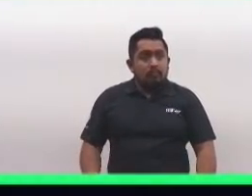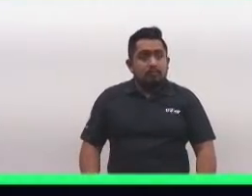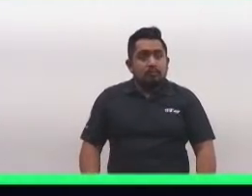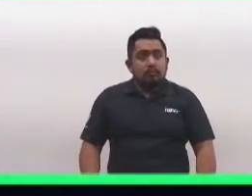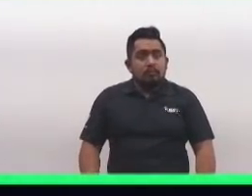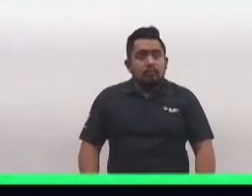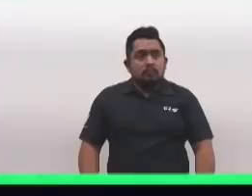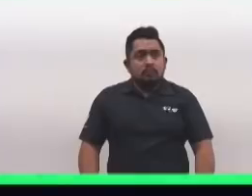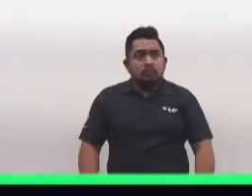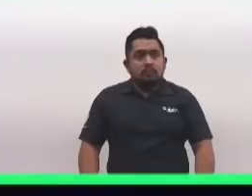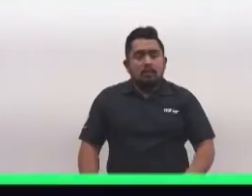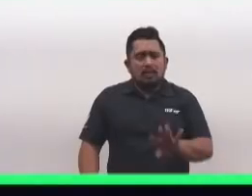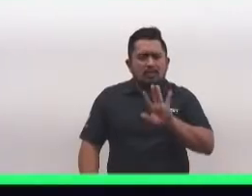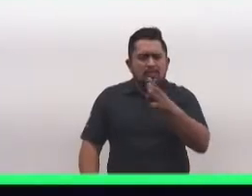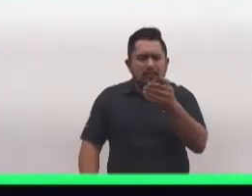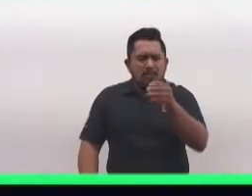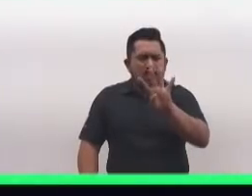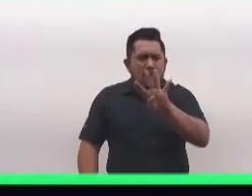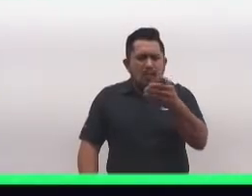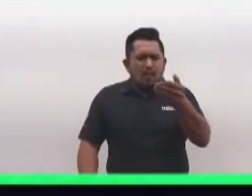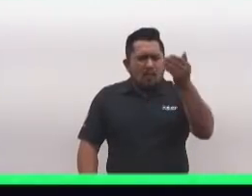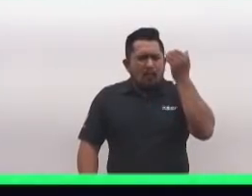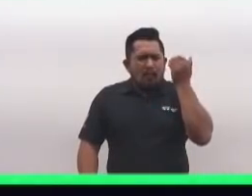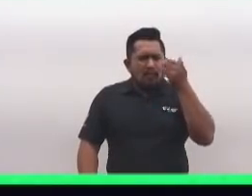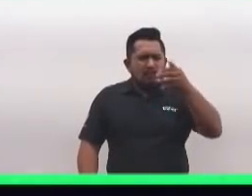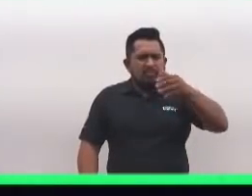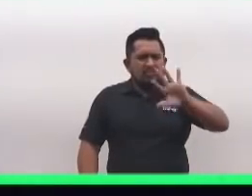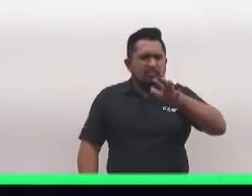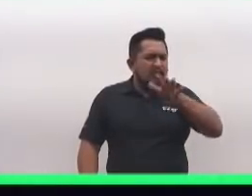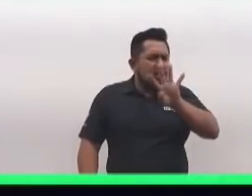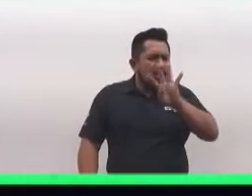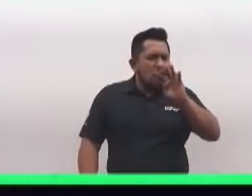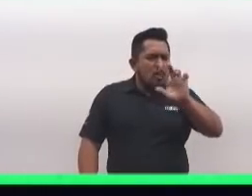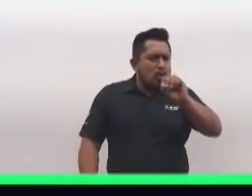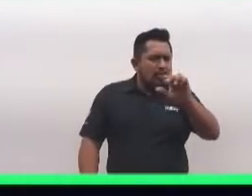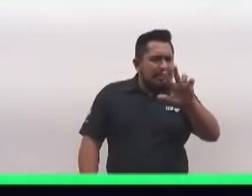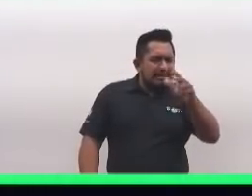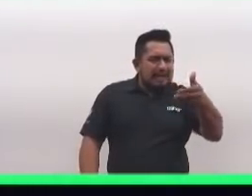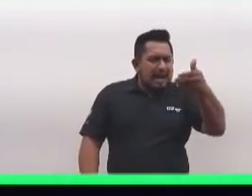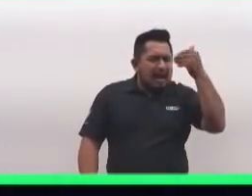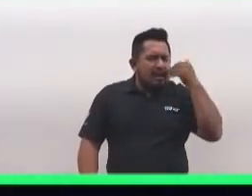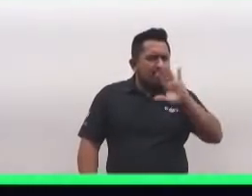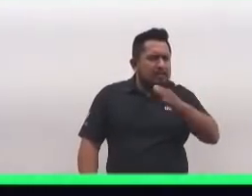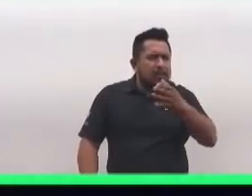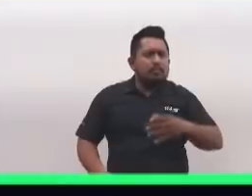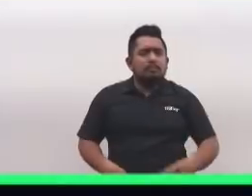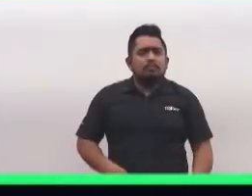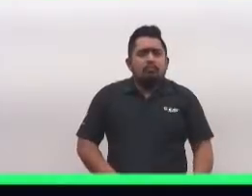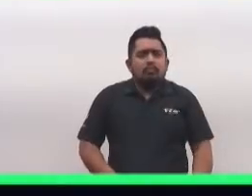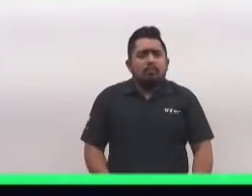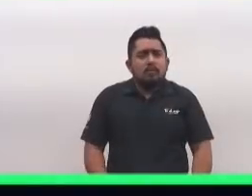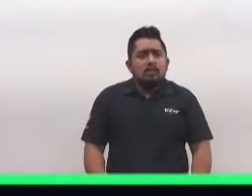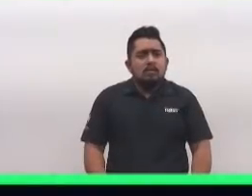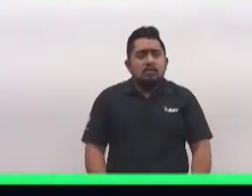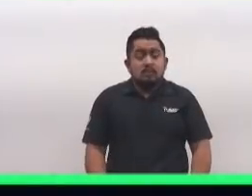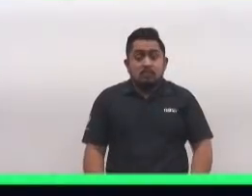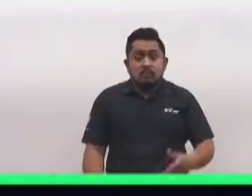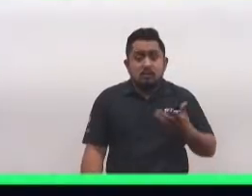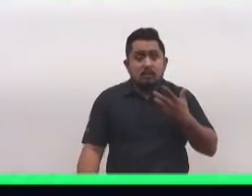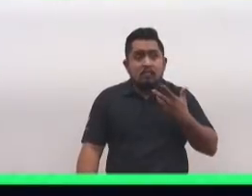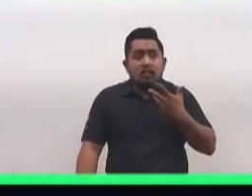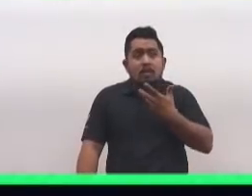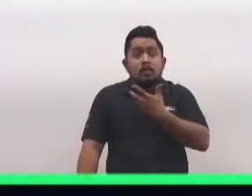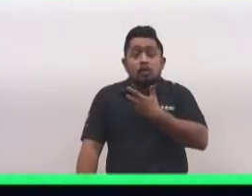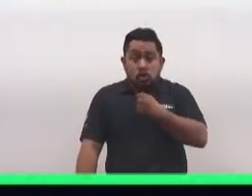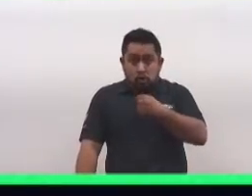estaba hace cuatro años 43 años hicimos un esfuerzo por comprarle